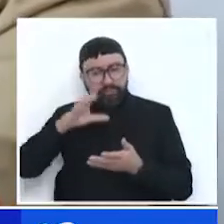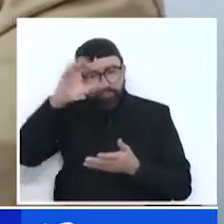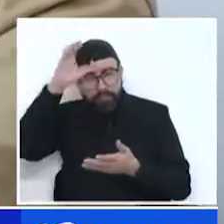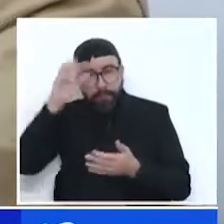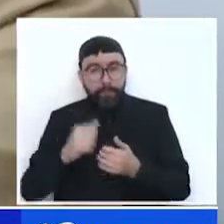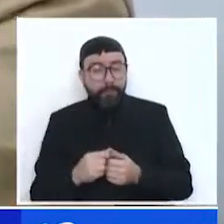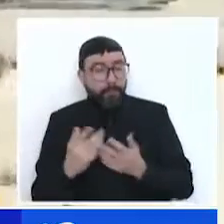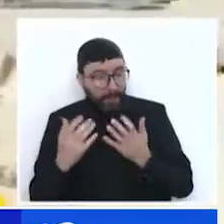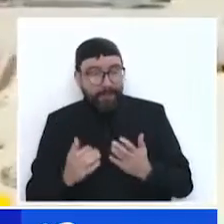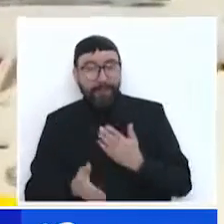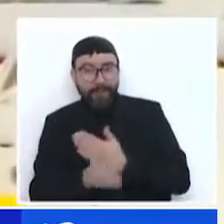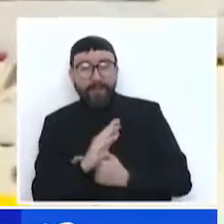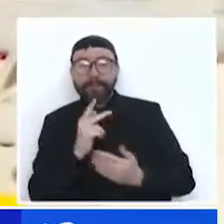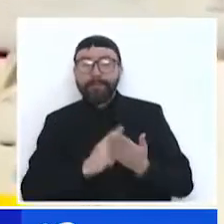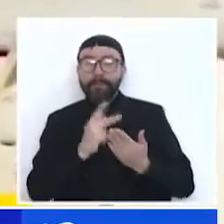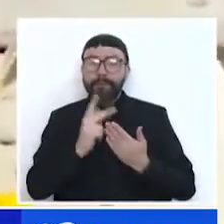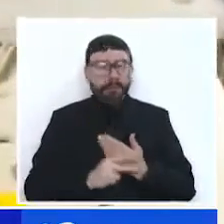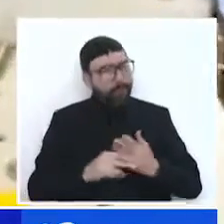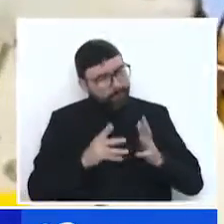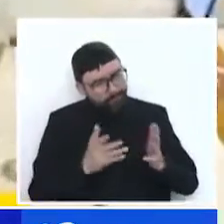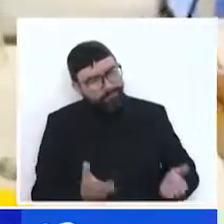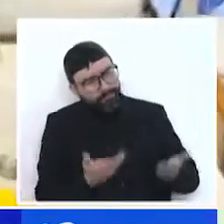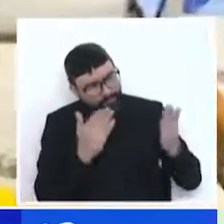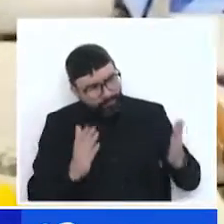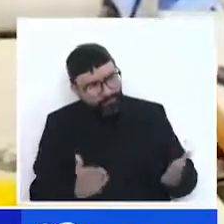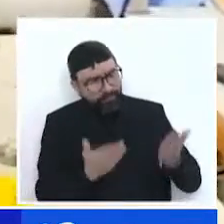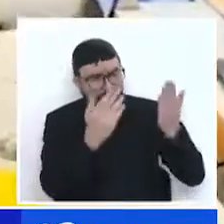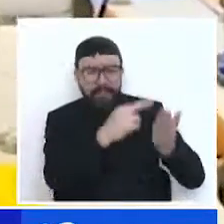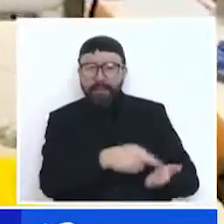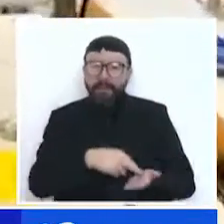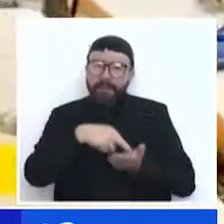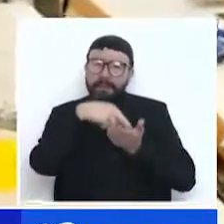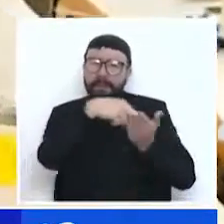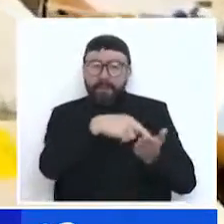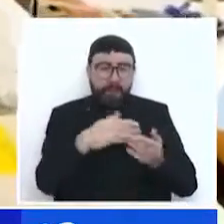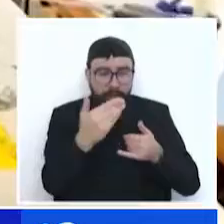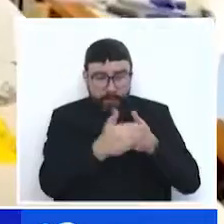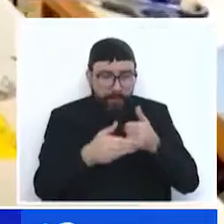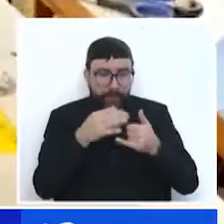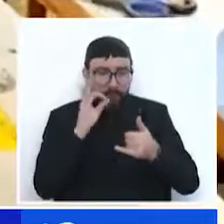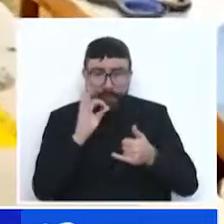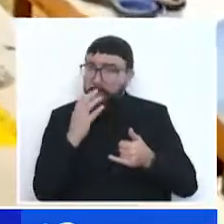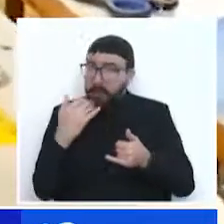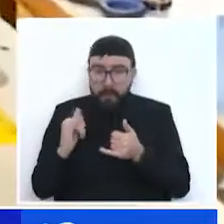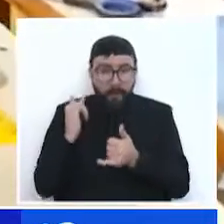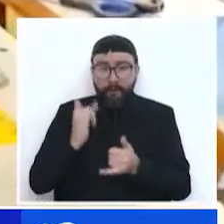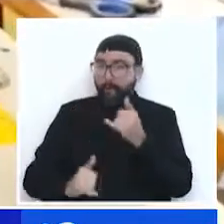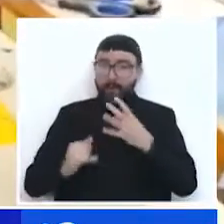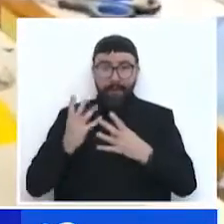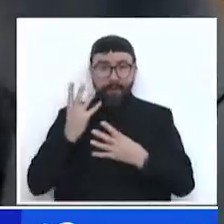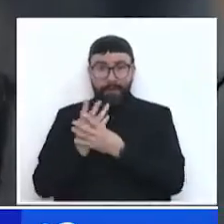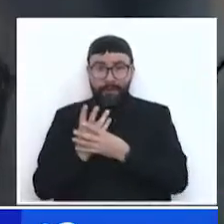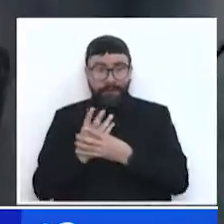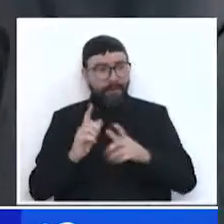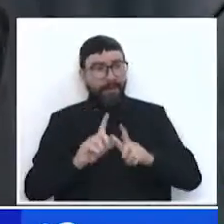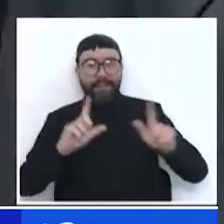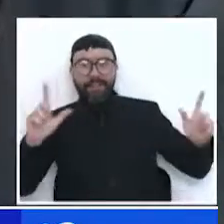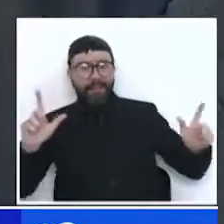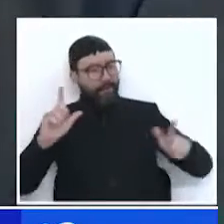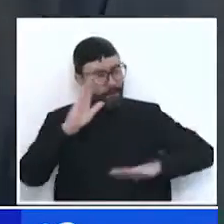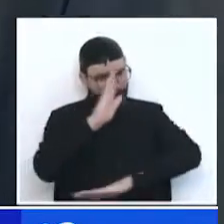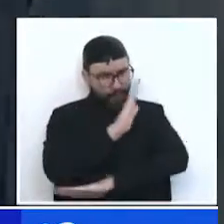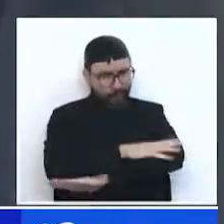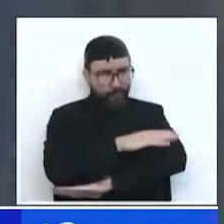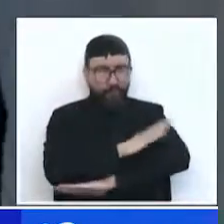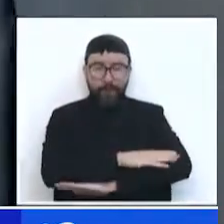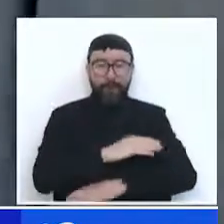continuar con el proyecto de resocialización para el Eje Cafetero y así lograr que una vez cumplan su condena, las mujeres puedan salir con